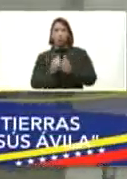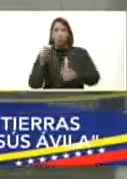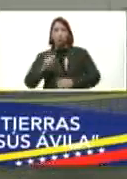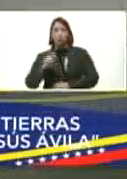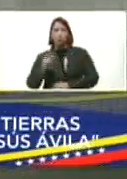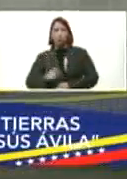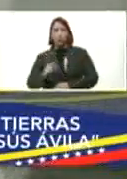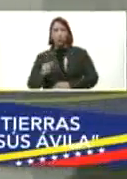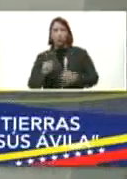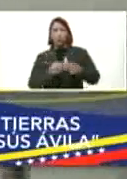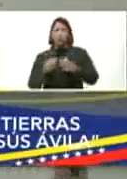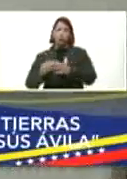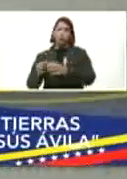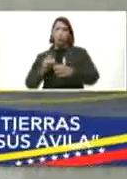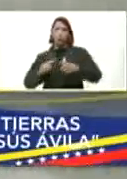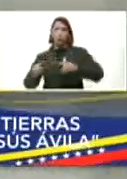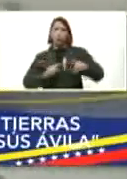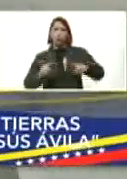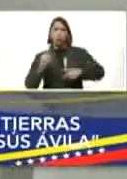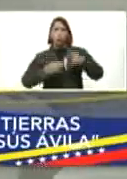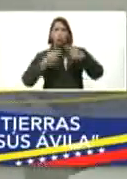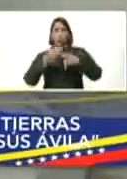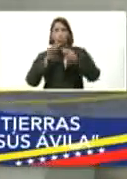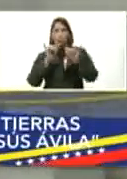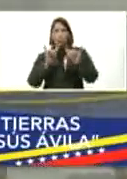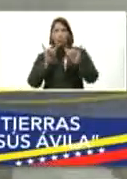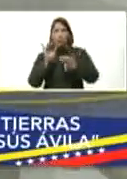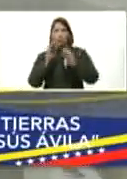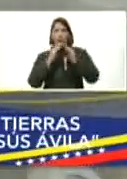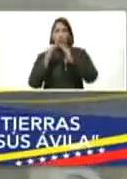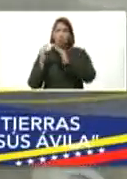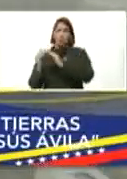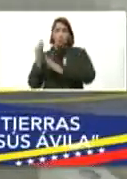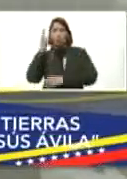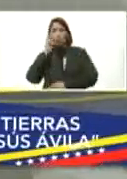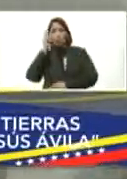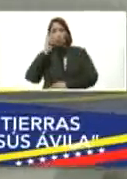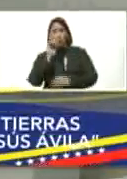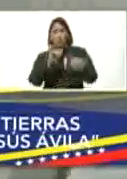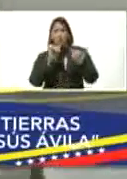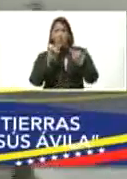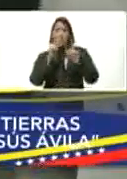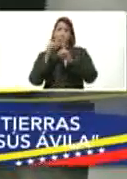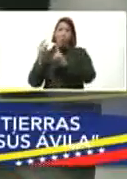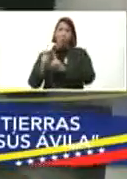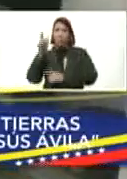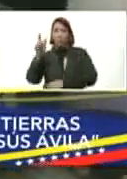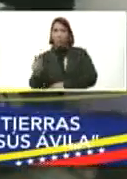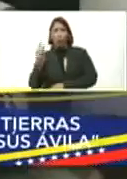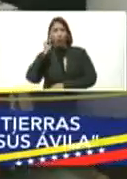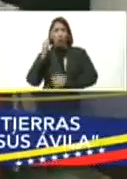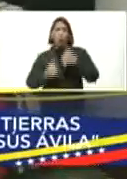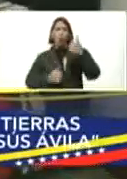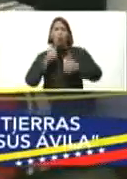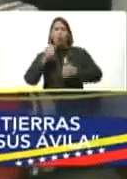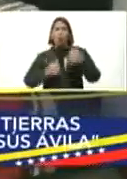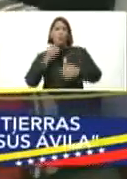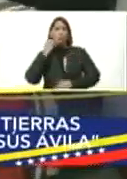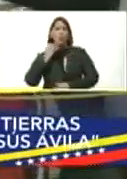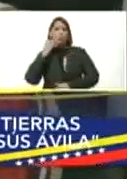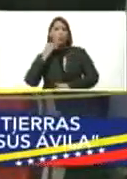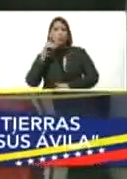se ha organizado para construir su propia vivienda. Vamos a escuchar de las propias palabras de Scarlett cuál ha sido esta experiencia